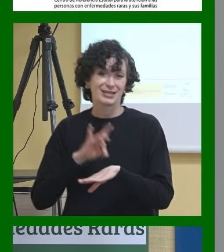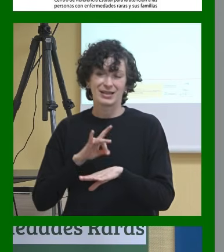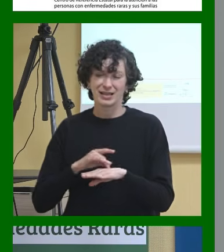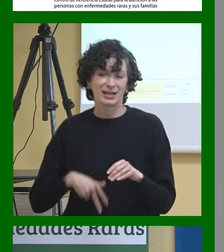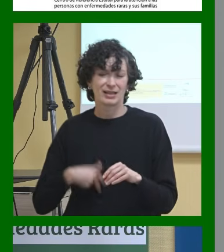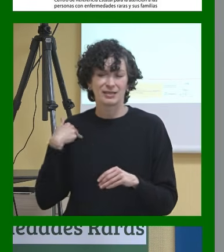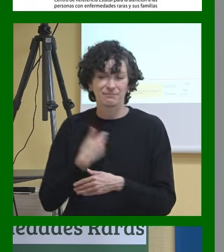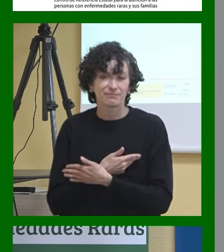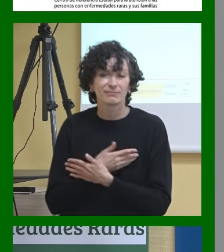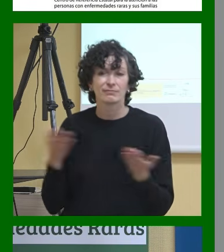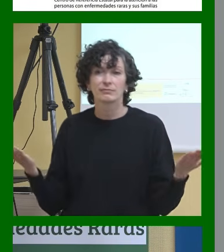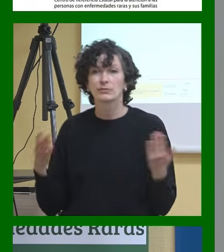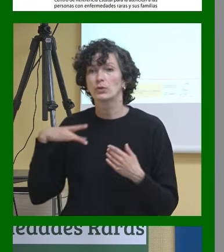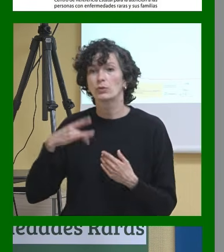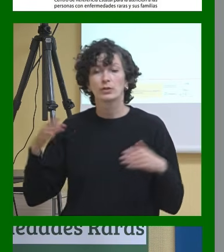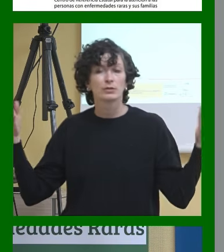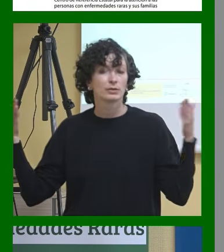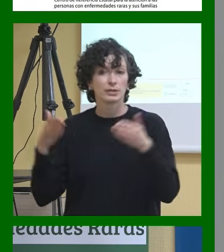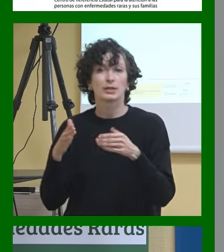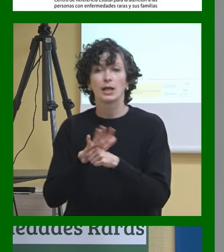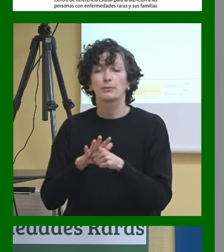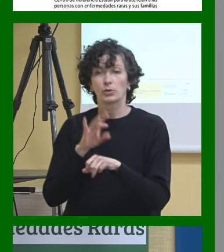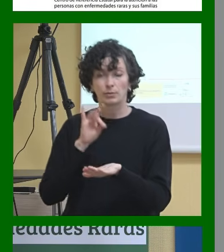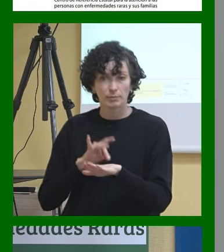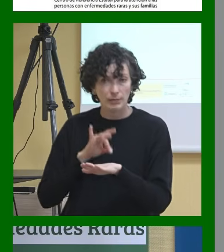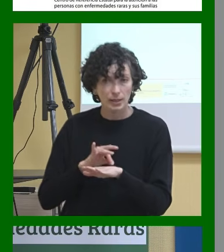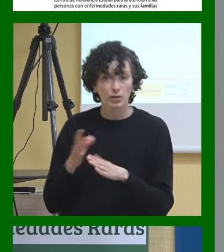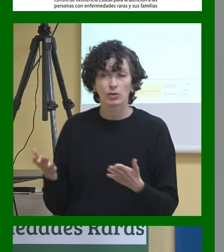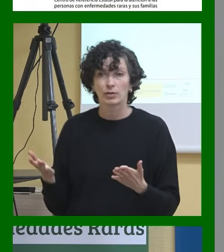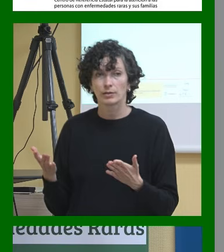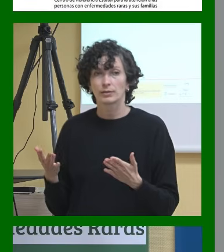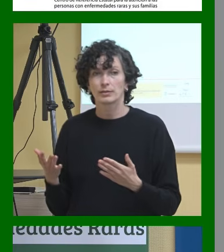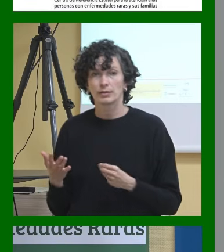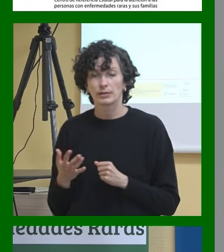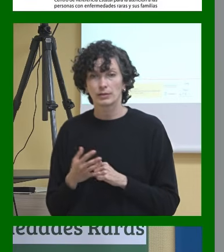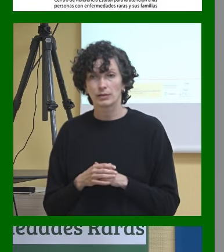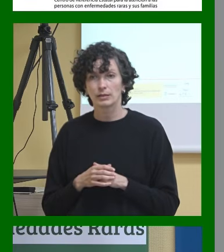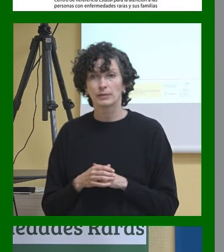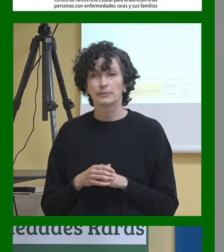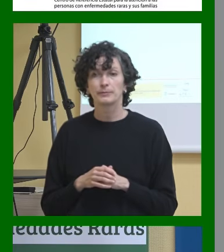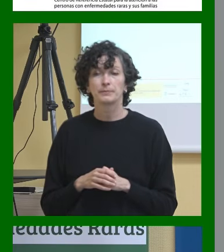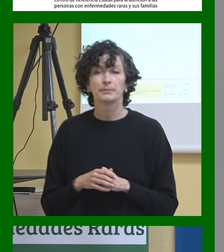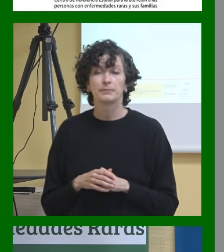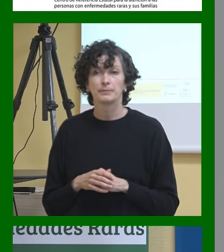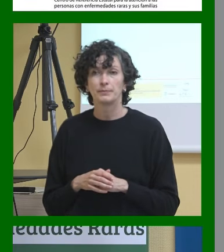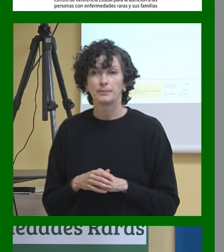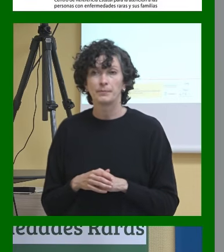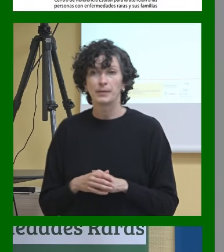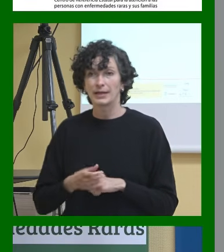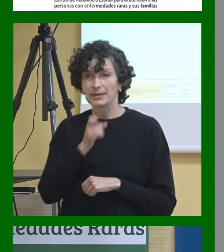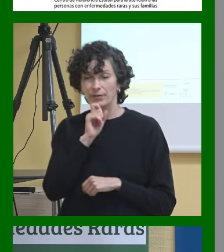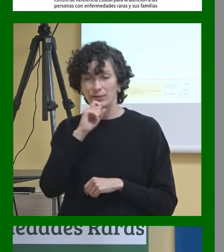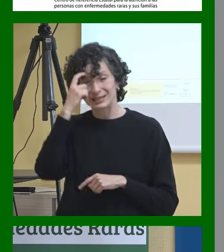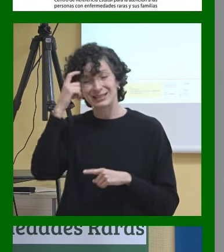general se centra únicamente en los aspectos médicos, deja en un segundo plano, digamos, todas las